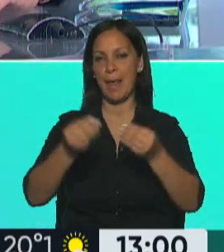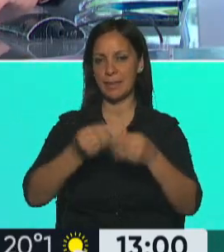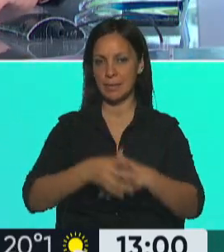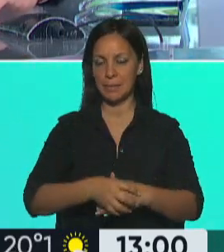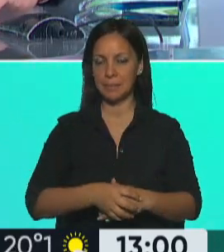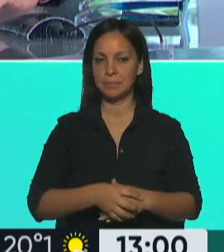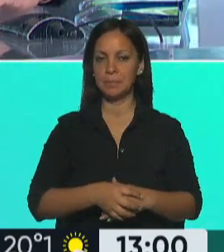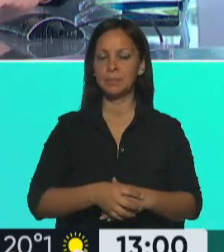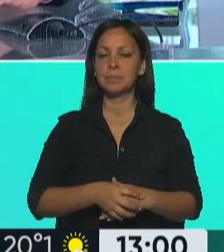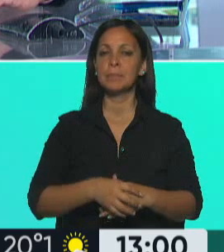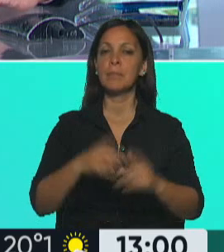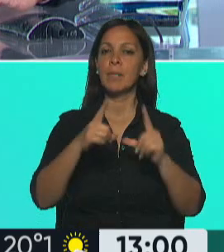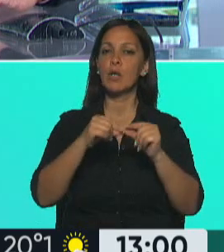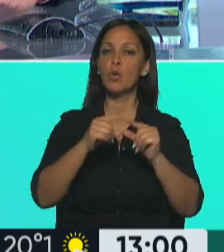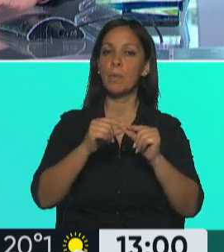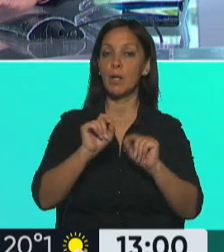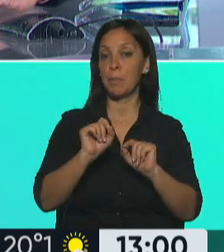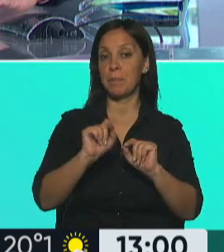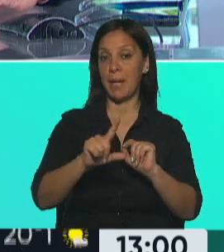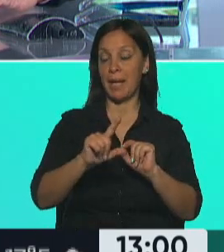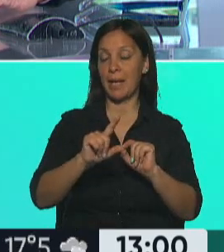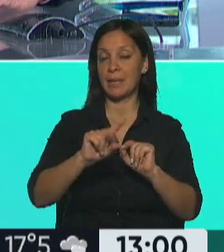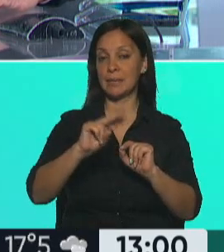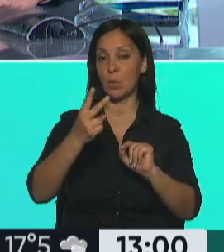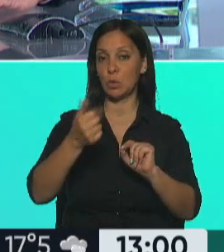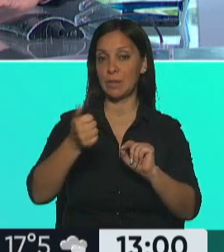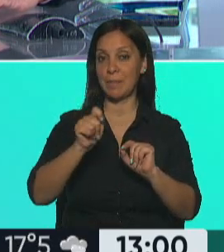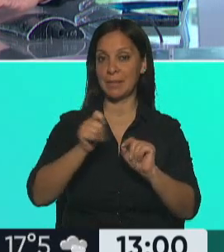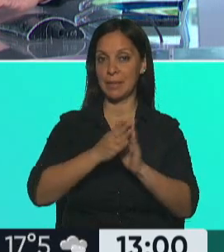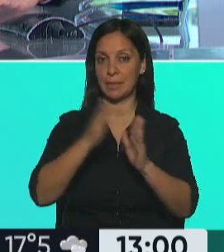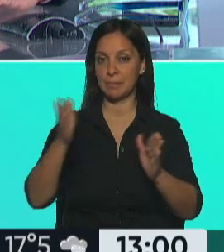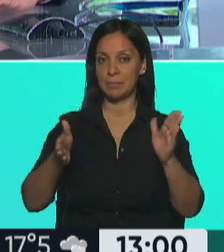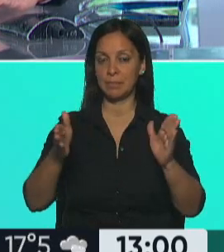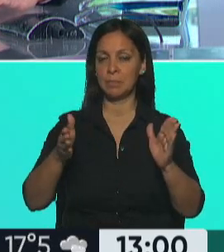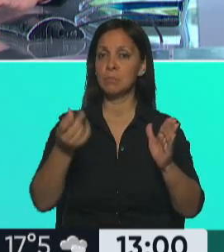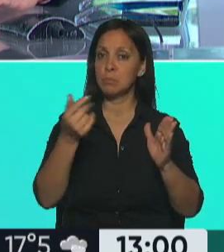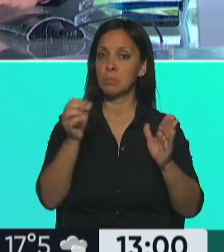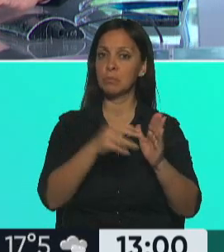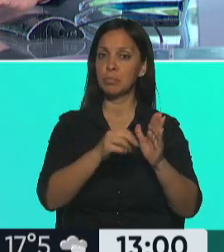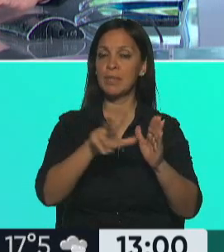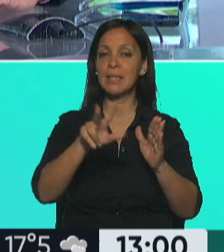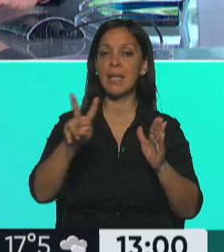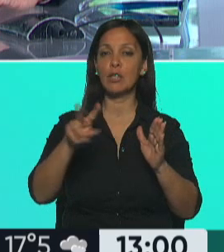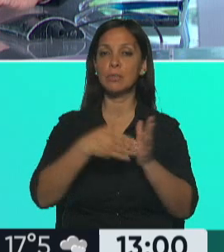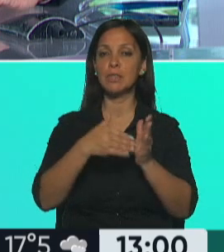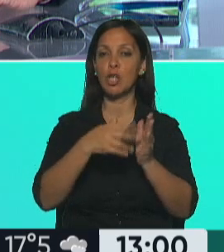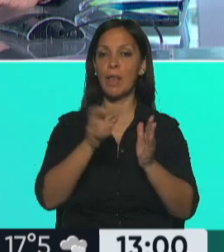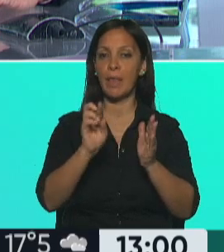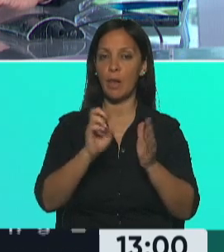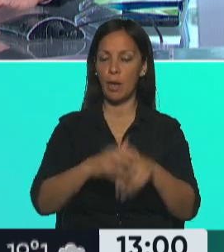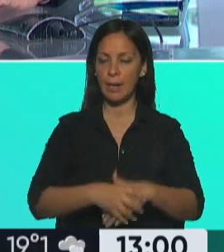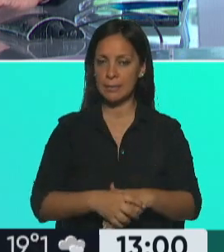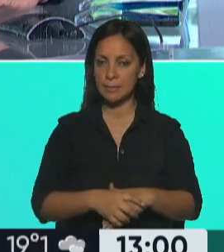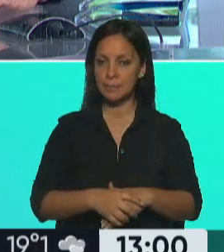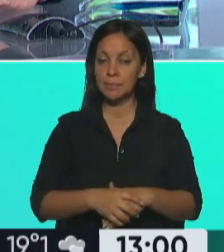provisorios le están dando para el segundo semestre del 2023 un superávit estimado de 32 milles de dólares Este es el